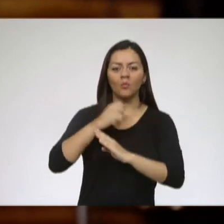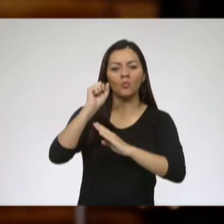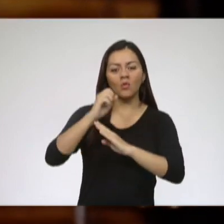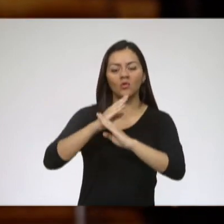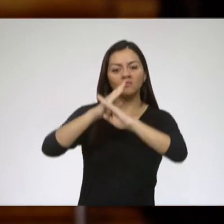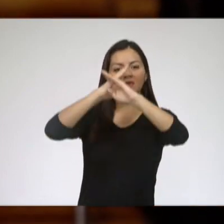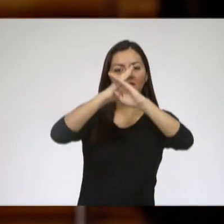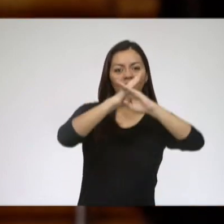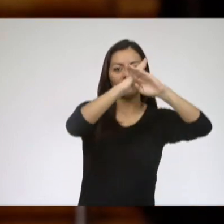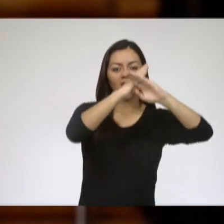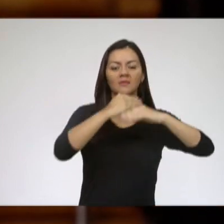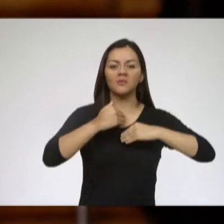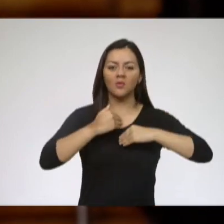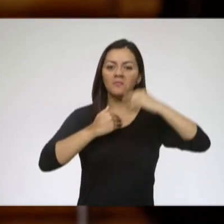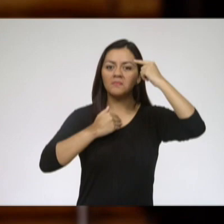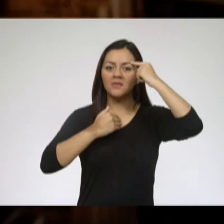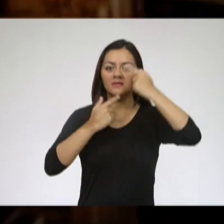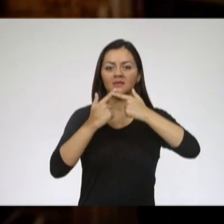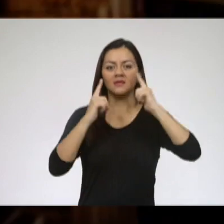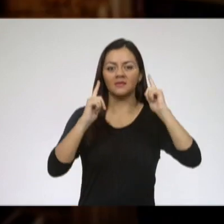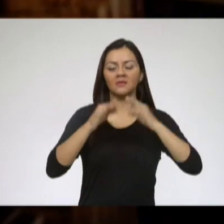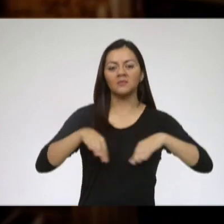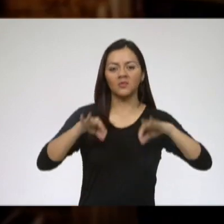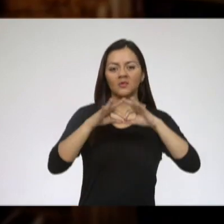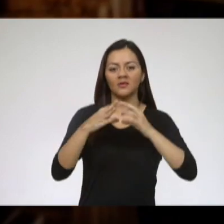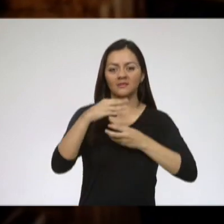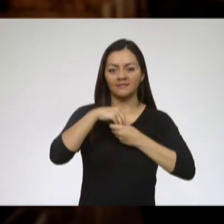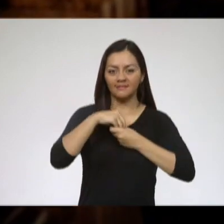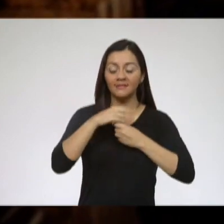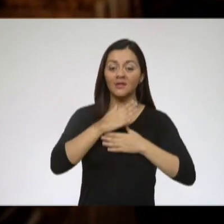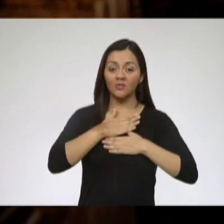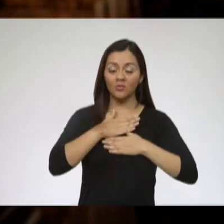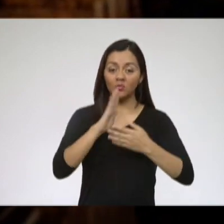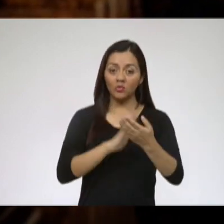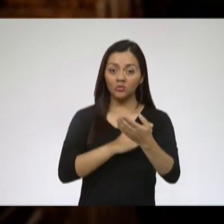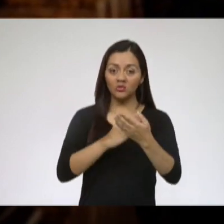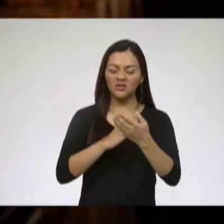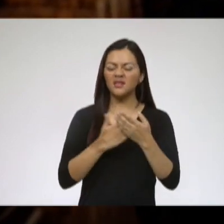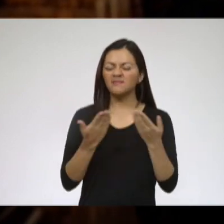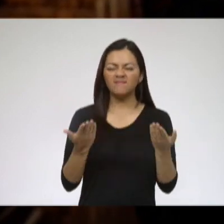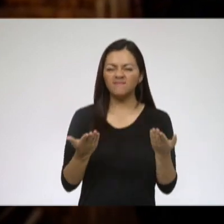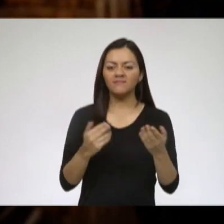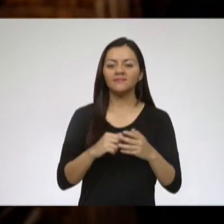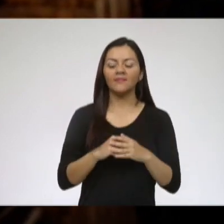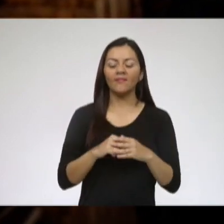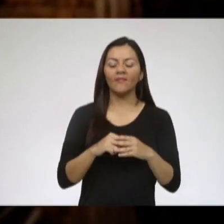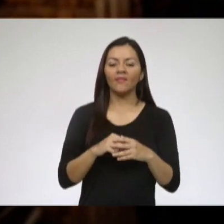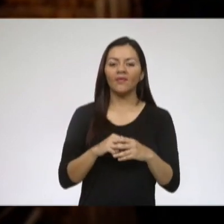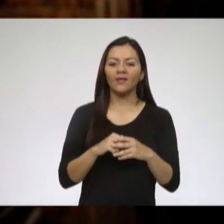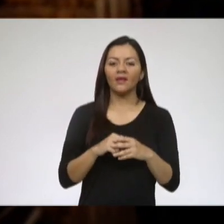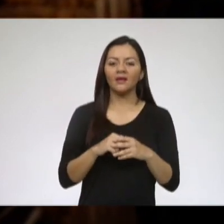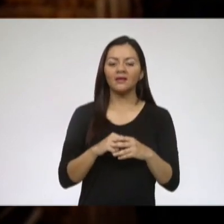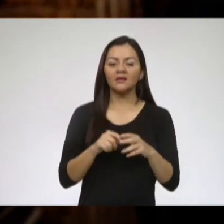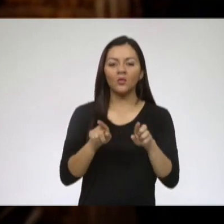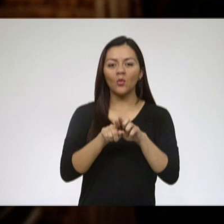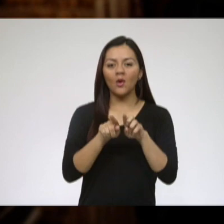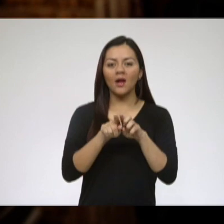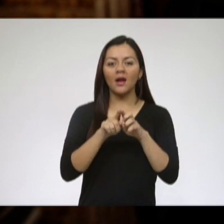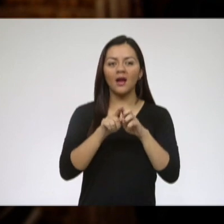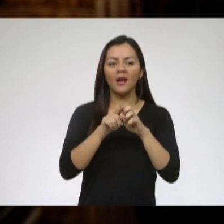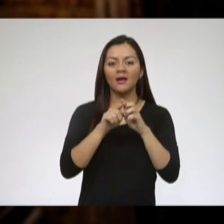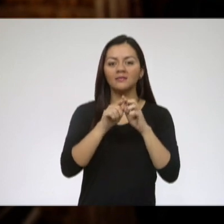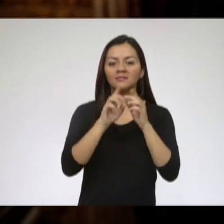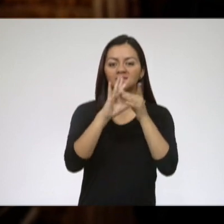sí, es, también es parte importante de eso. En la parte musical, igual como en la lírica y todo